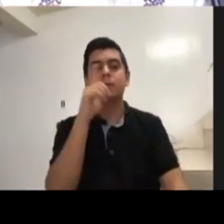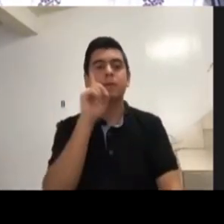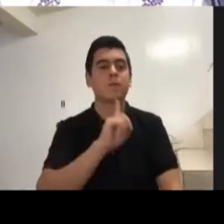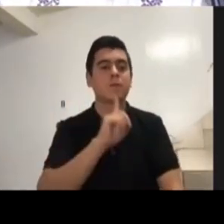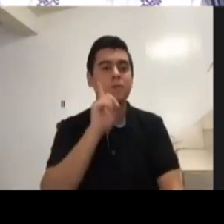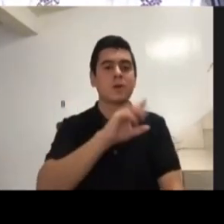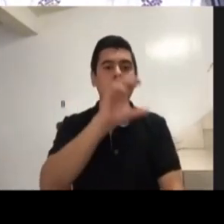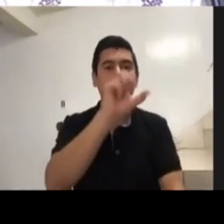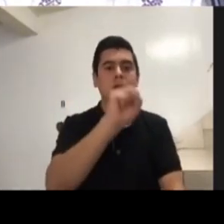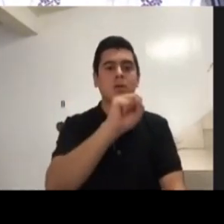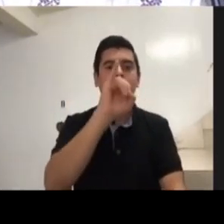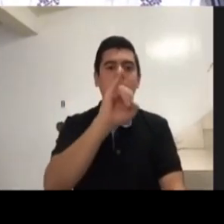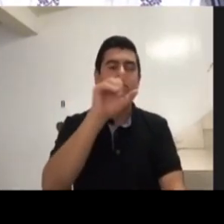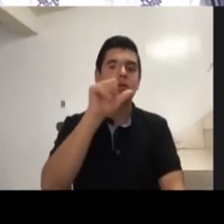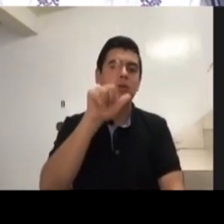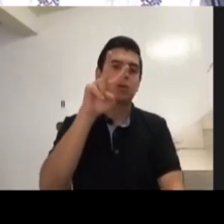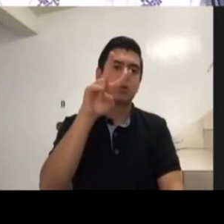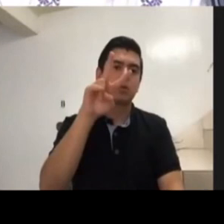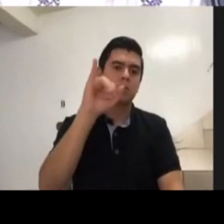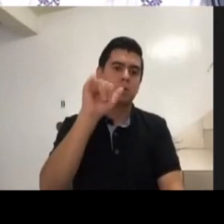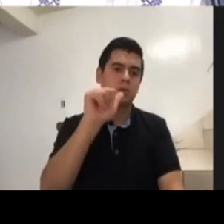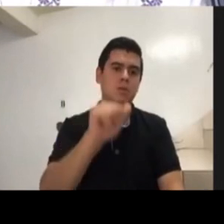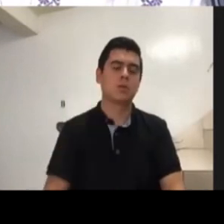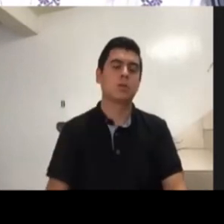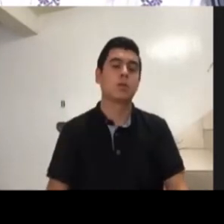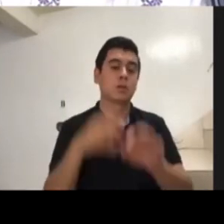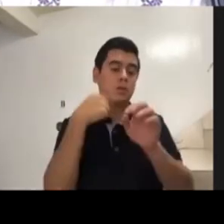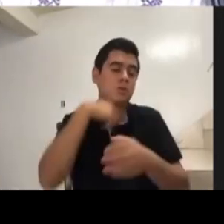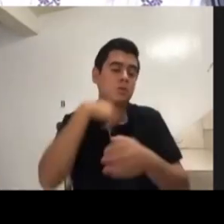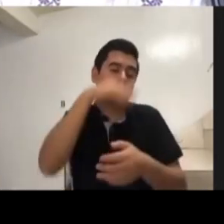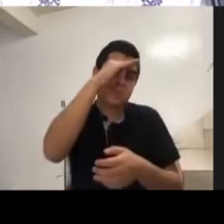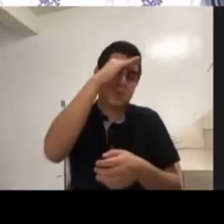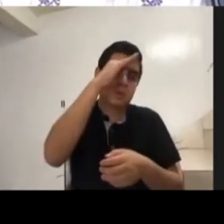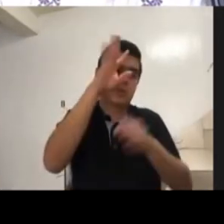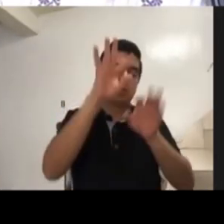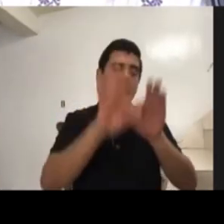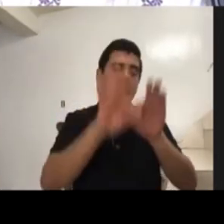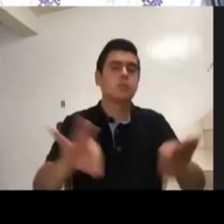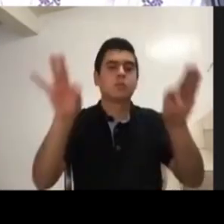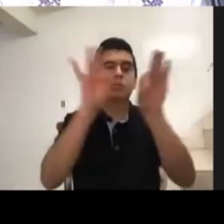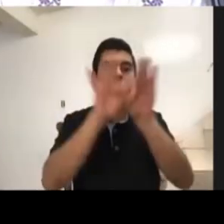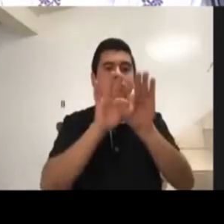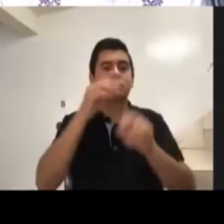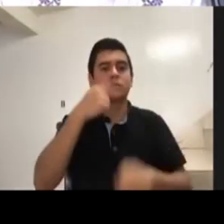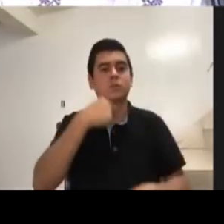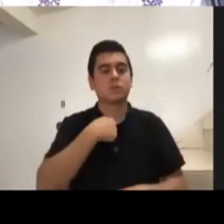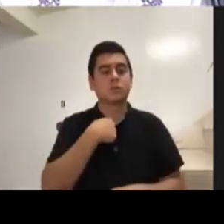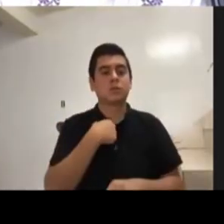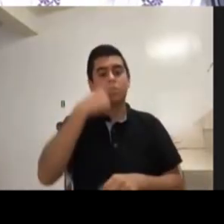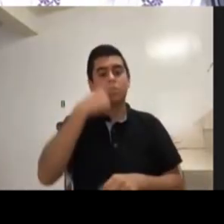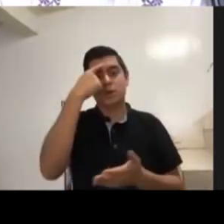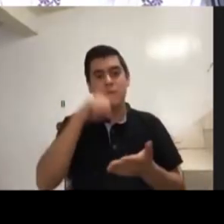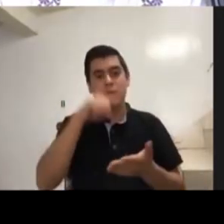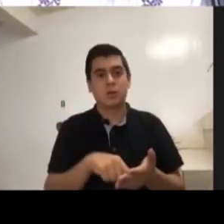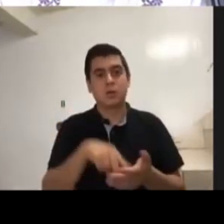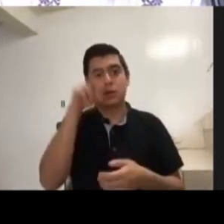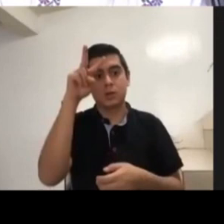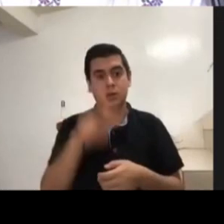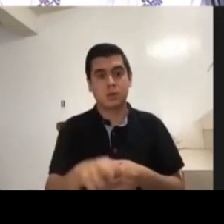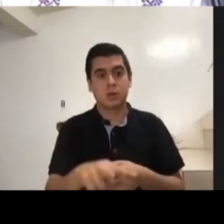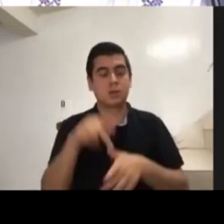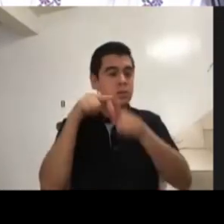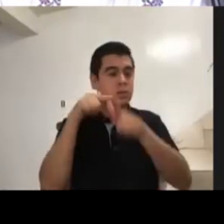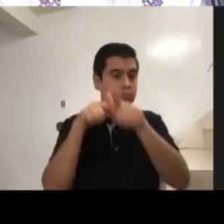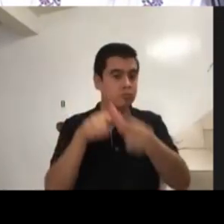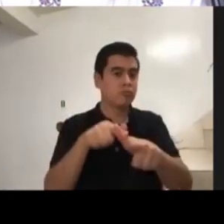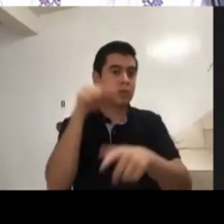claridad. Creo que son muy importantes. Y luego, pues tenemos que garantizar que la calidad de la educación que allí recibe, pues también